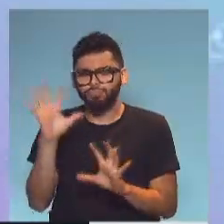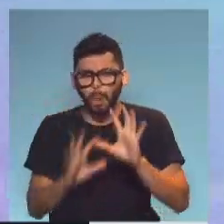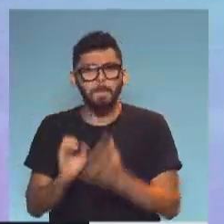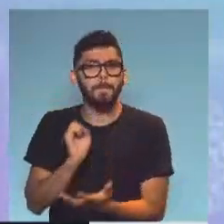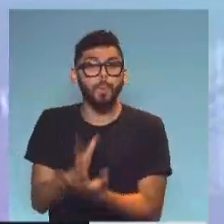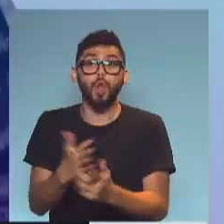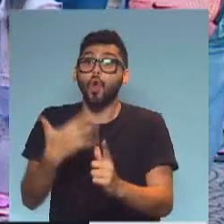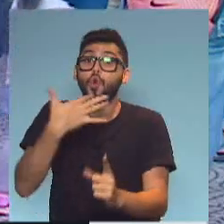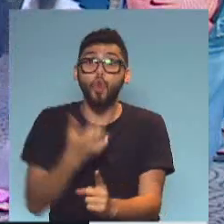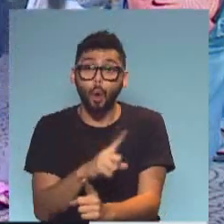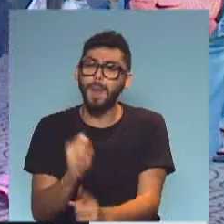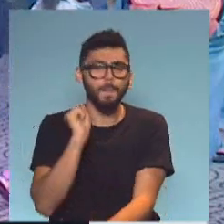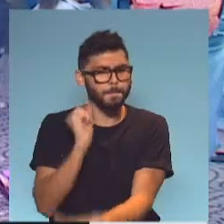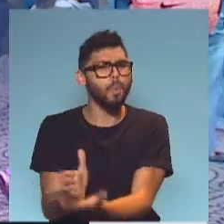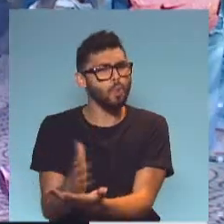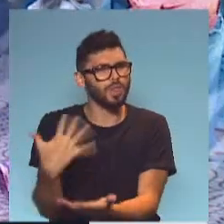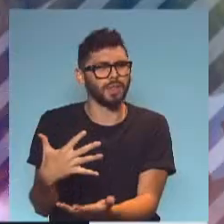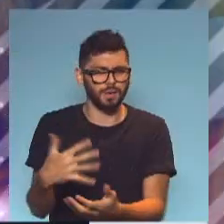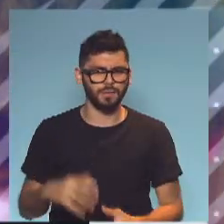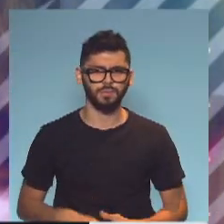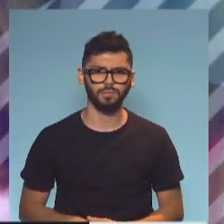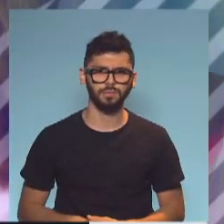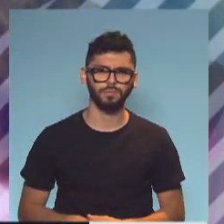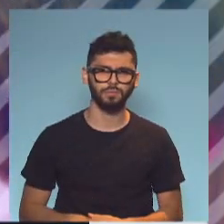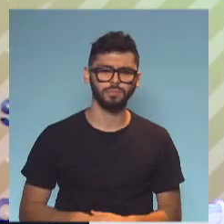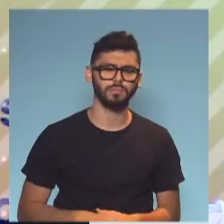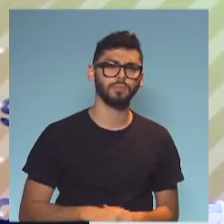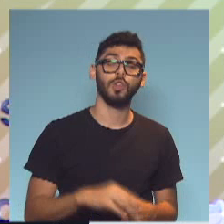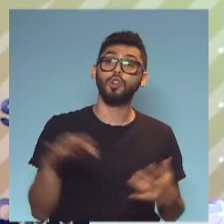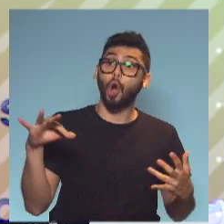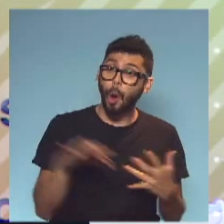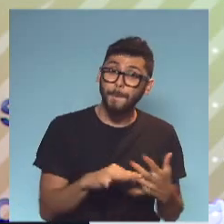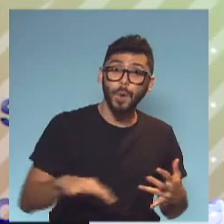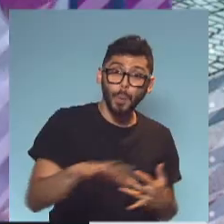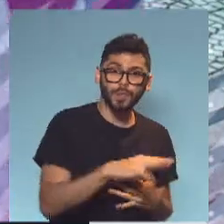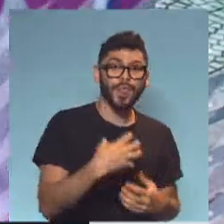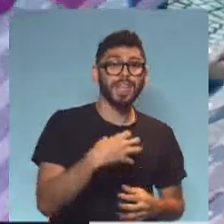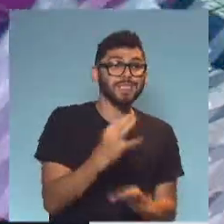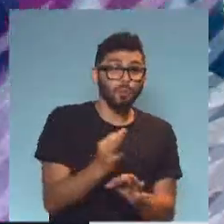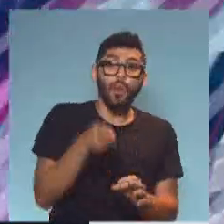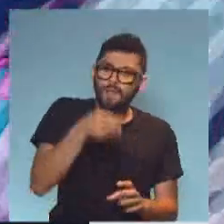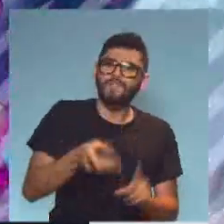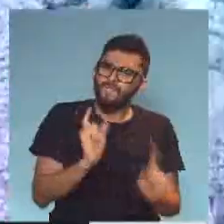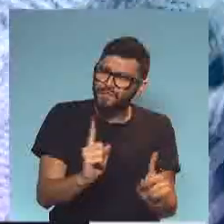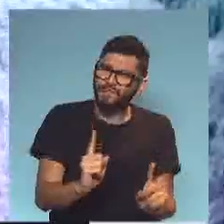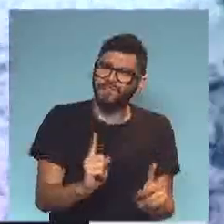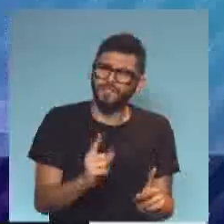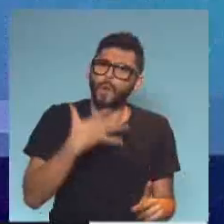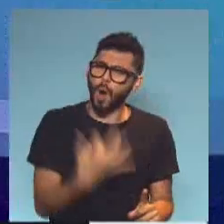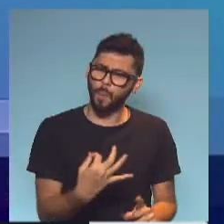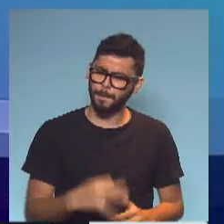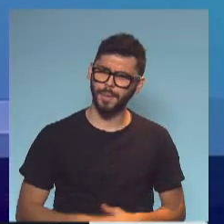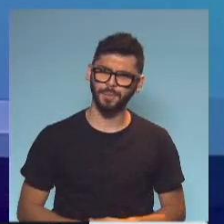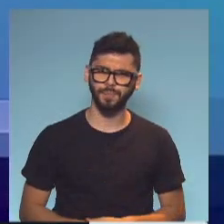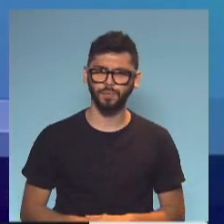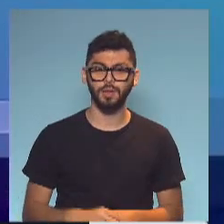los incumplimientos. Vamos a cumplir con el compromiso de mantener la presencialidad en las escuelas. Si alguien